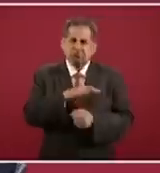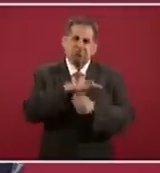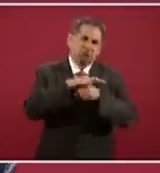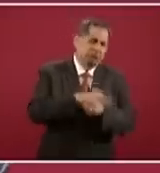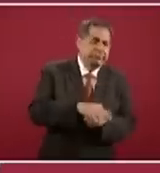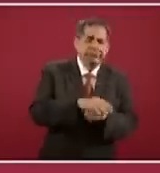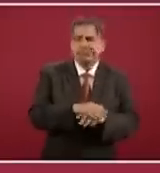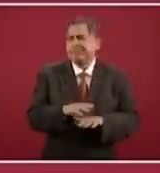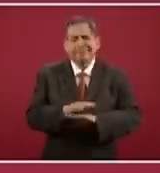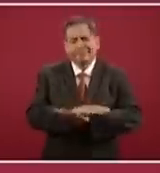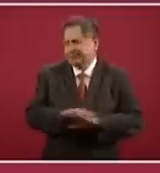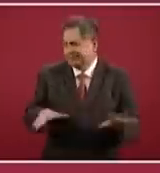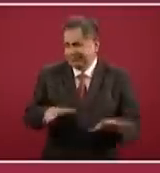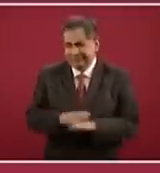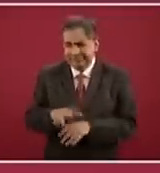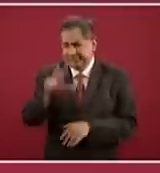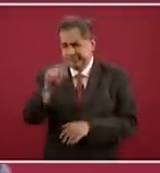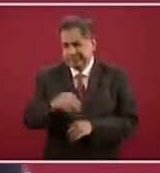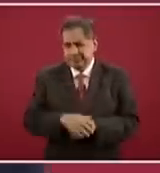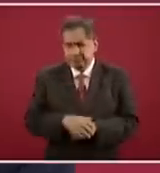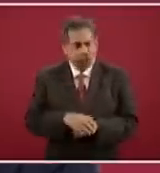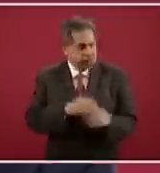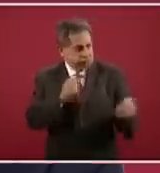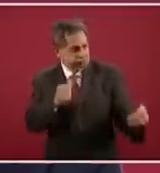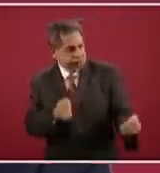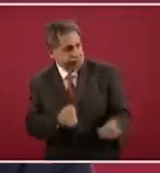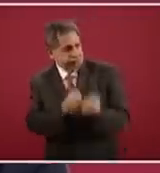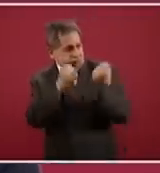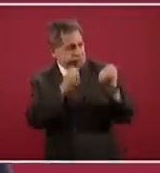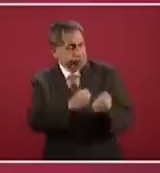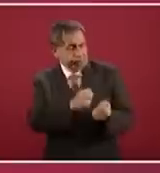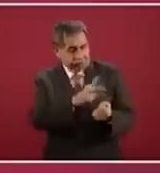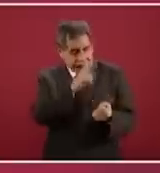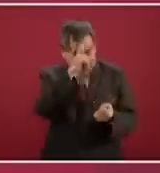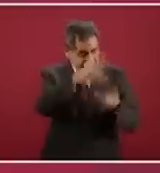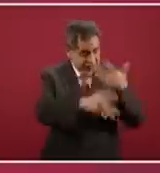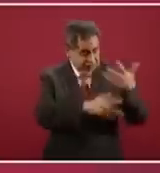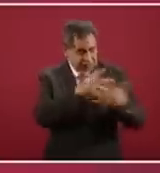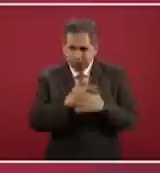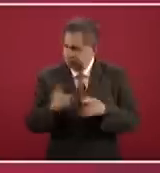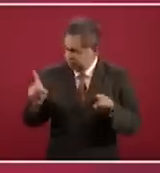no querer enfrentar la violencia con la violencia.